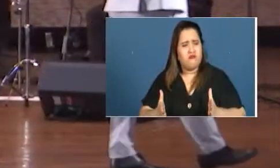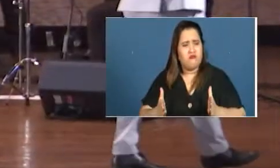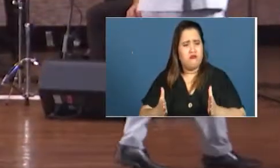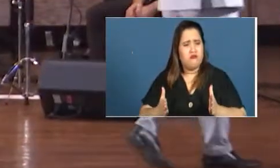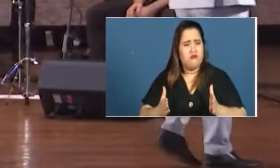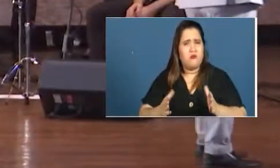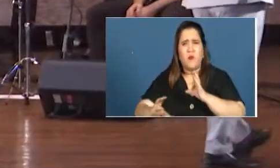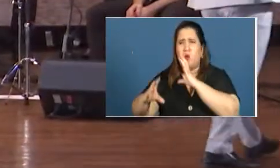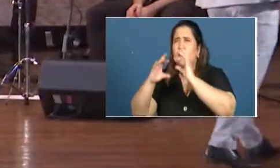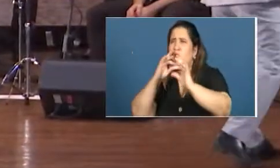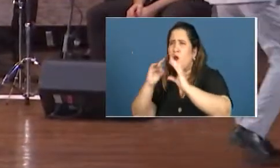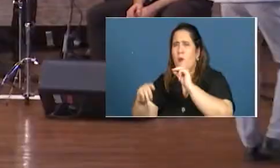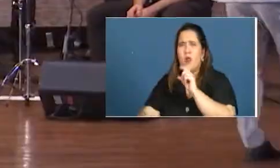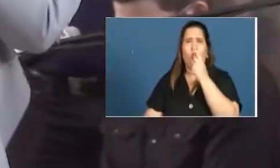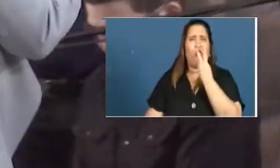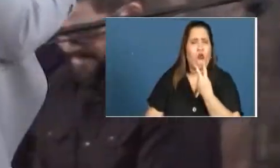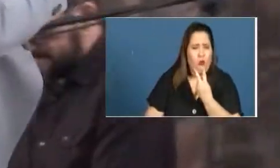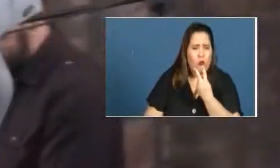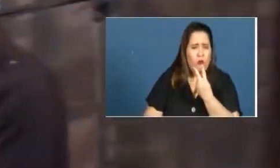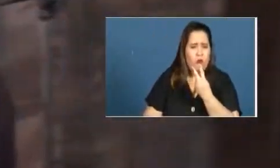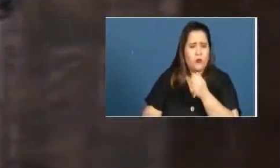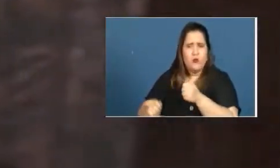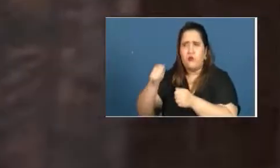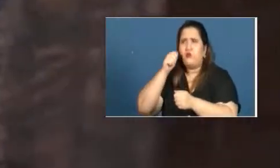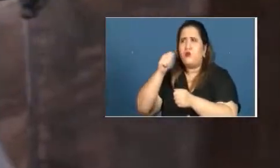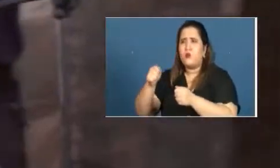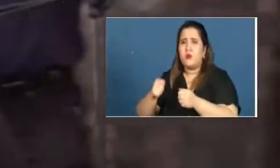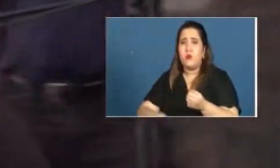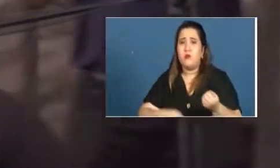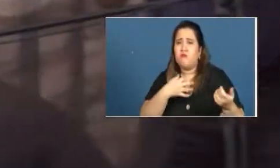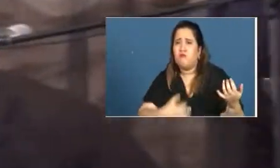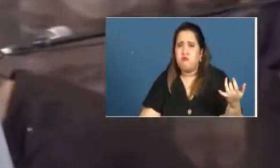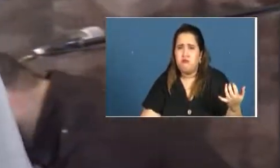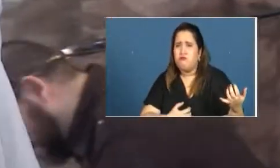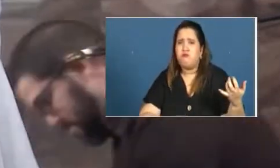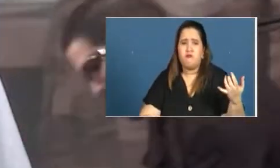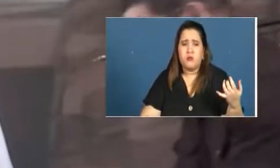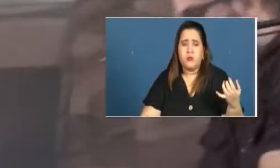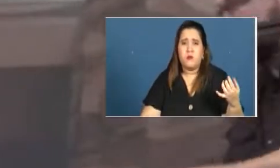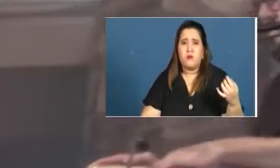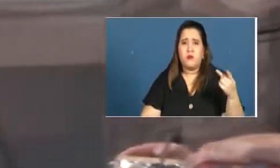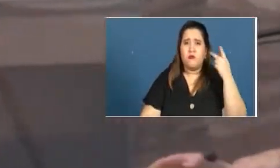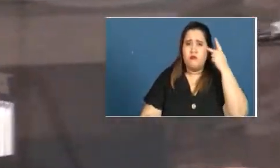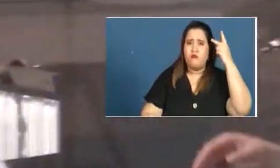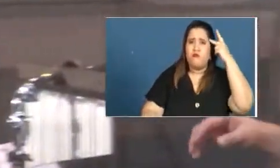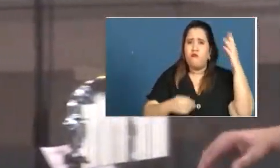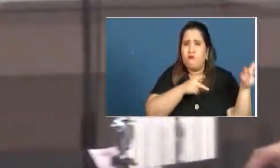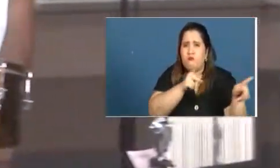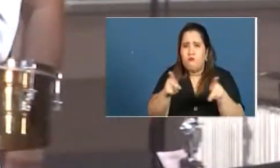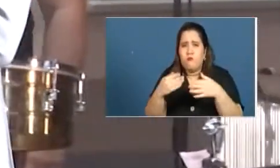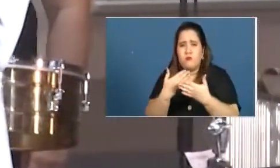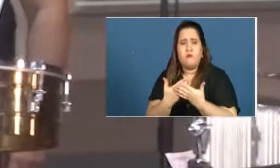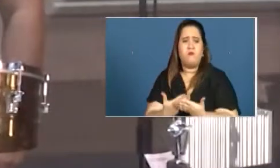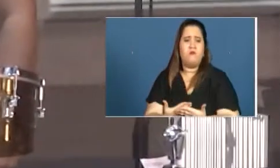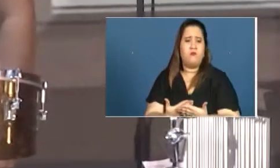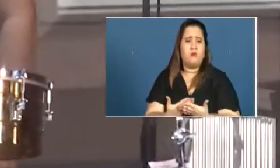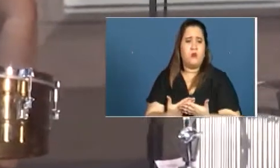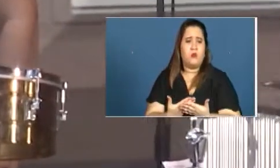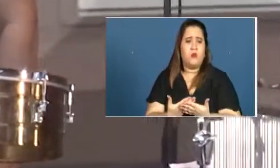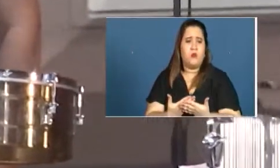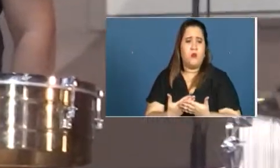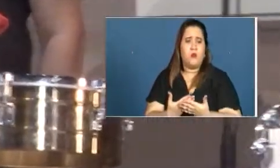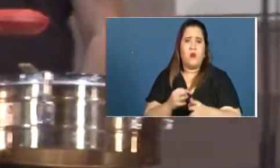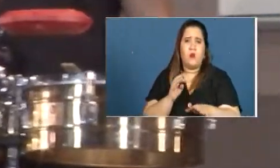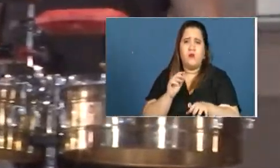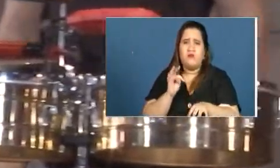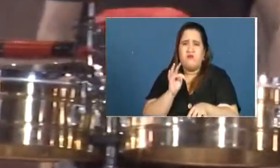2 trompetas, 2 trombones y un barítono. Pero señoras y señores, así como los conciertos ahora